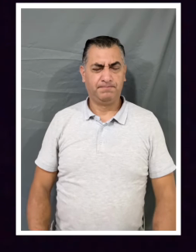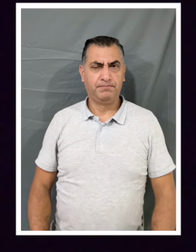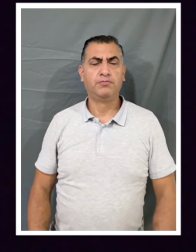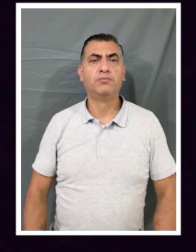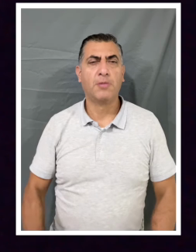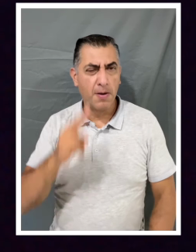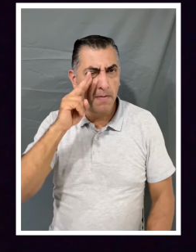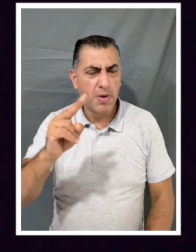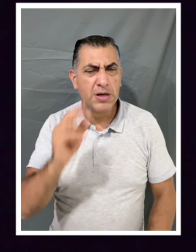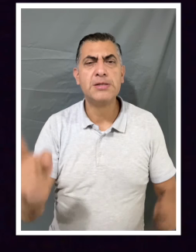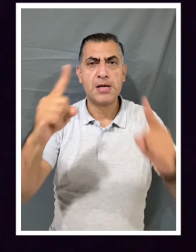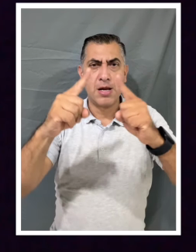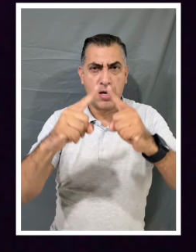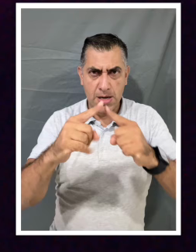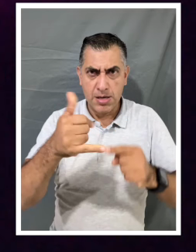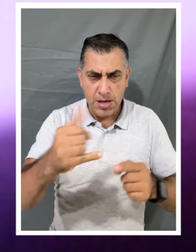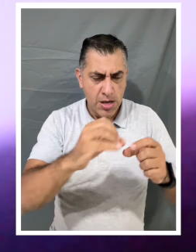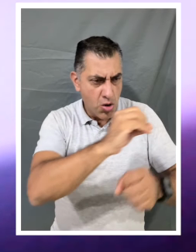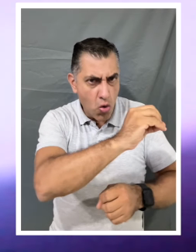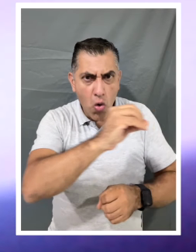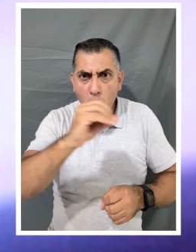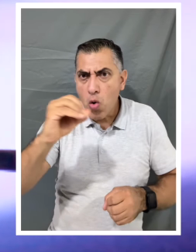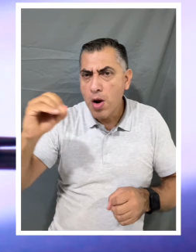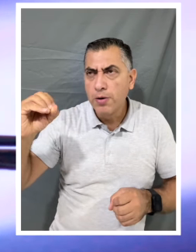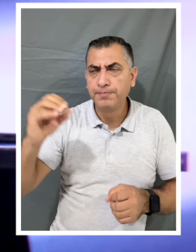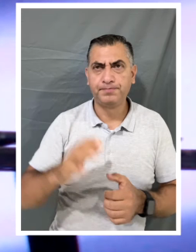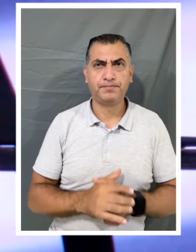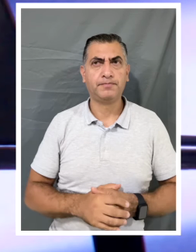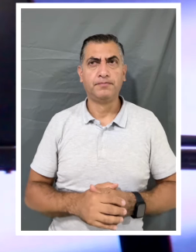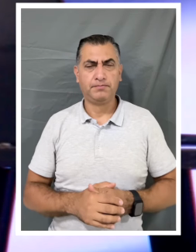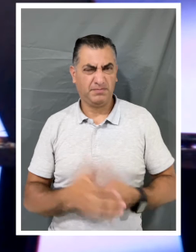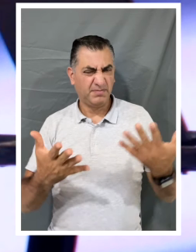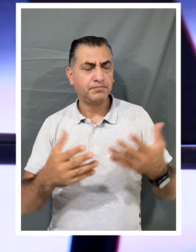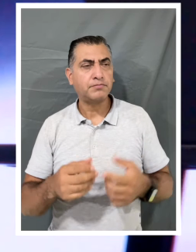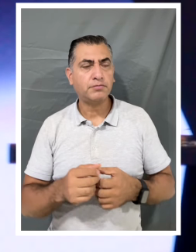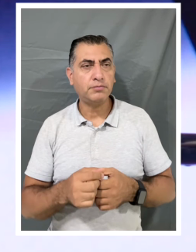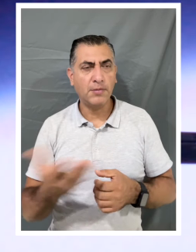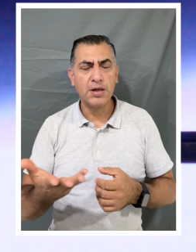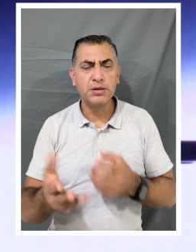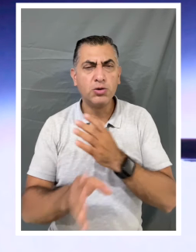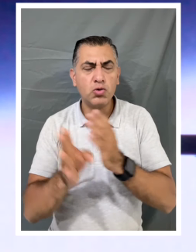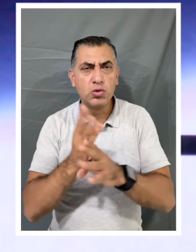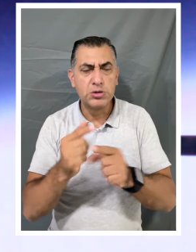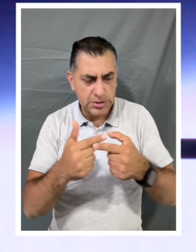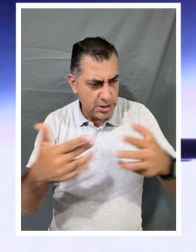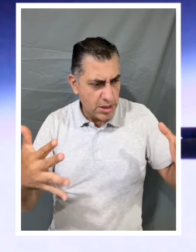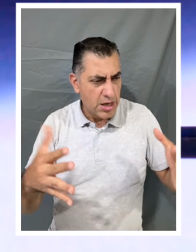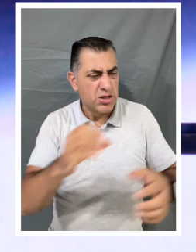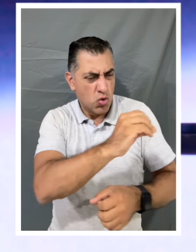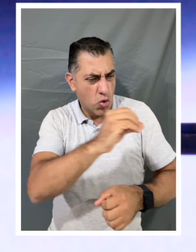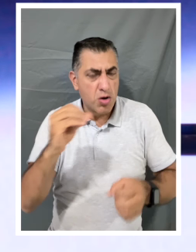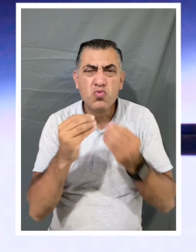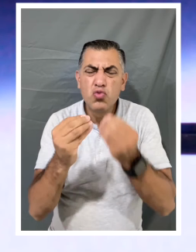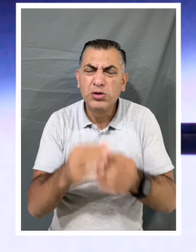a aprender que la organización puede generar que traigamos o que hagamos grandes cosas la organización